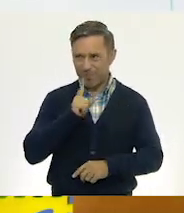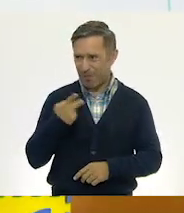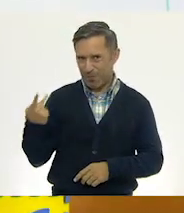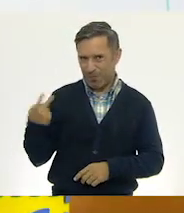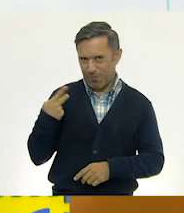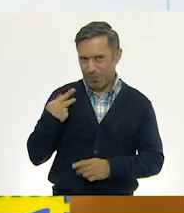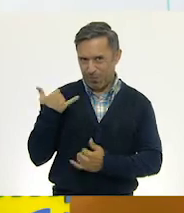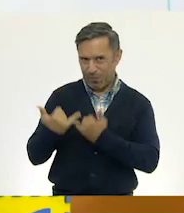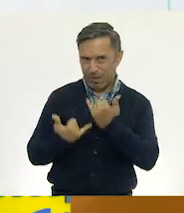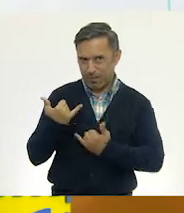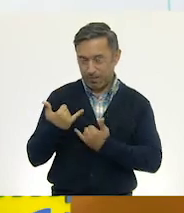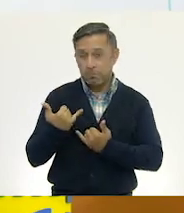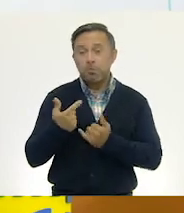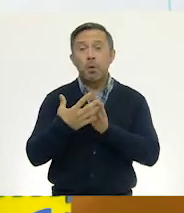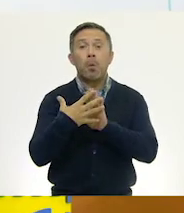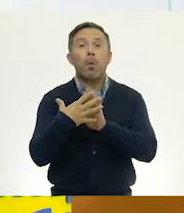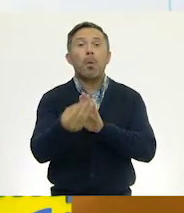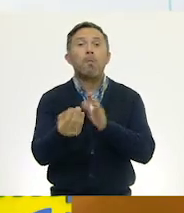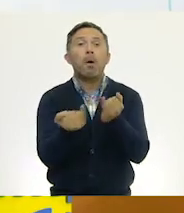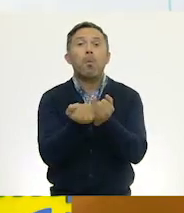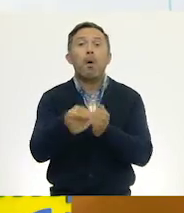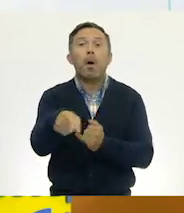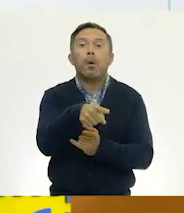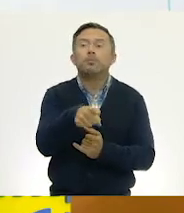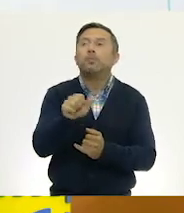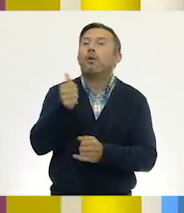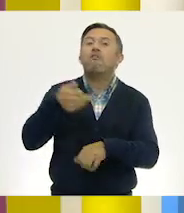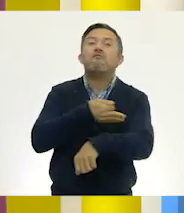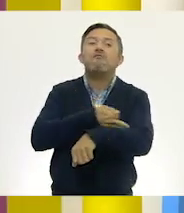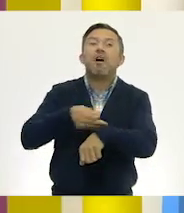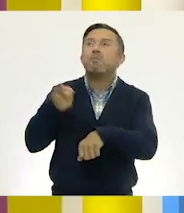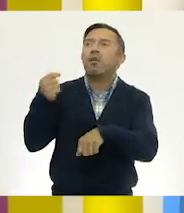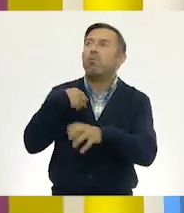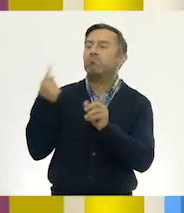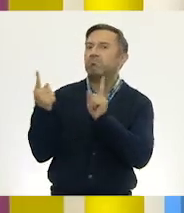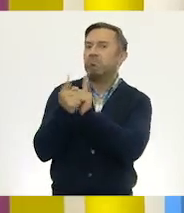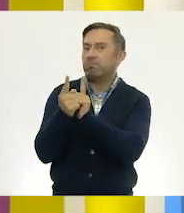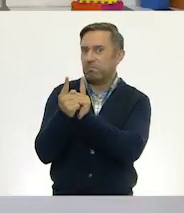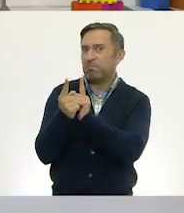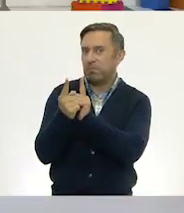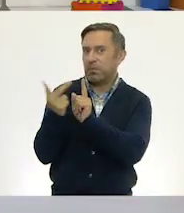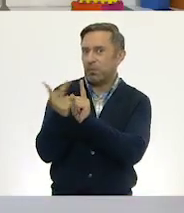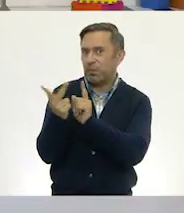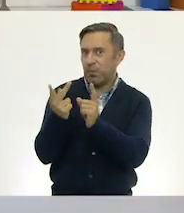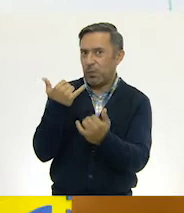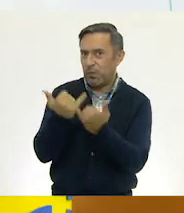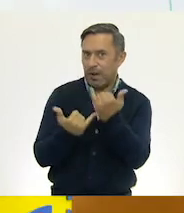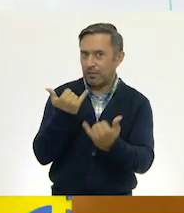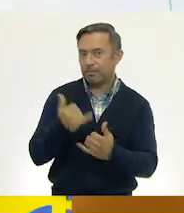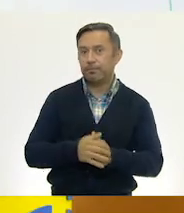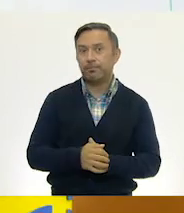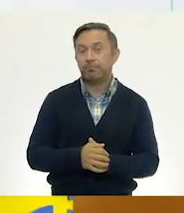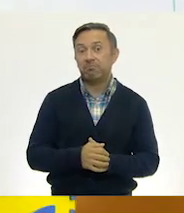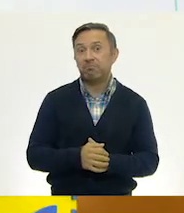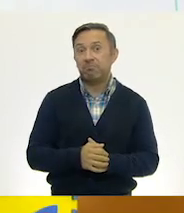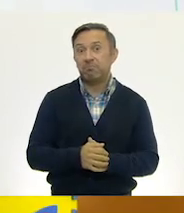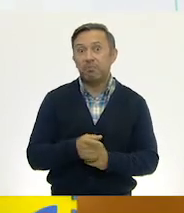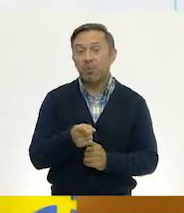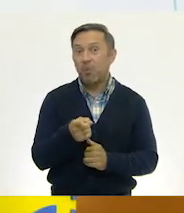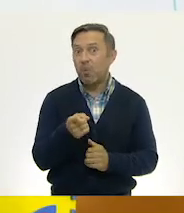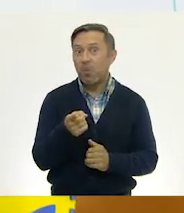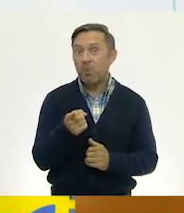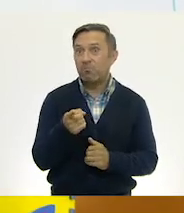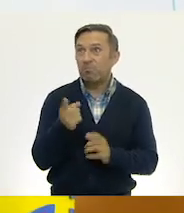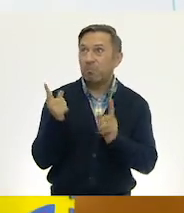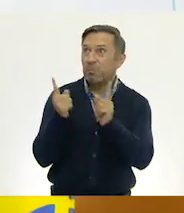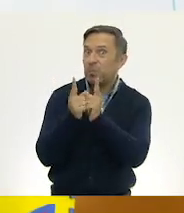niñas allá en casa pueden jugar con algún familiar. Claro, ¿de acuerdo? Que sí. Y si no, pues no se preocupen. Pueden ser parte